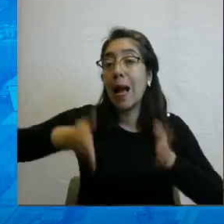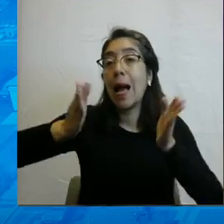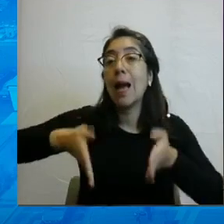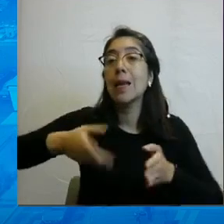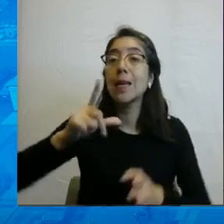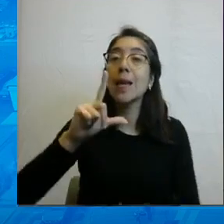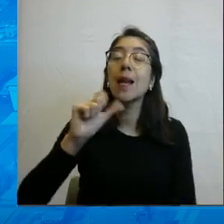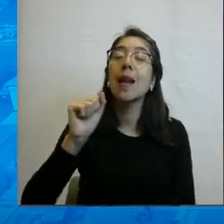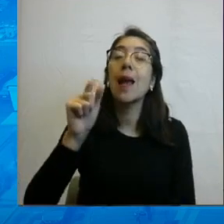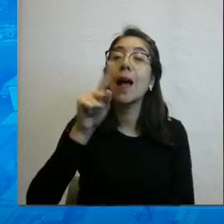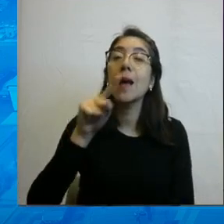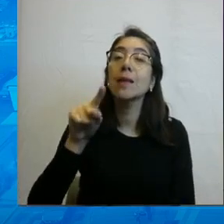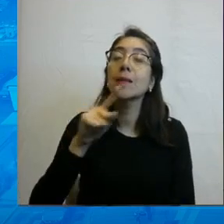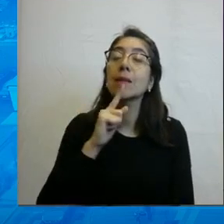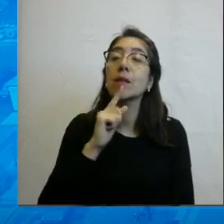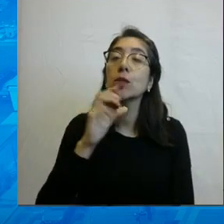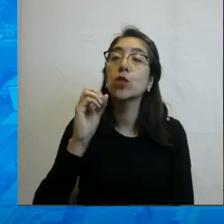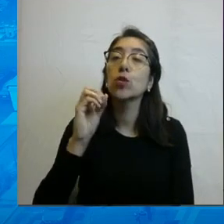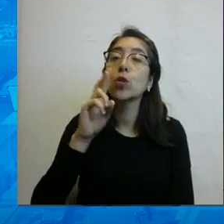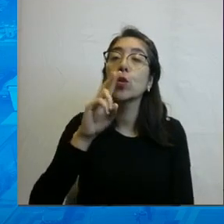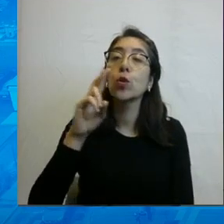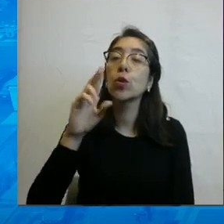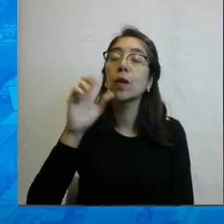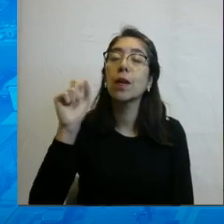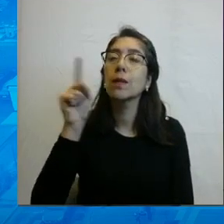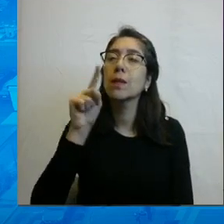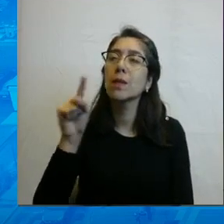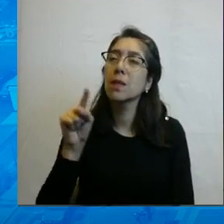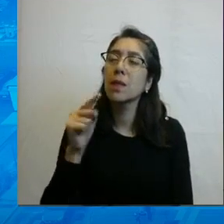pasar por el COSOC y obviamente por el Consejo Municipal.